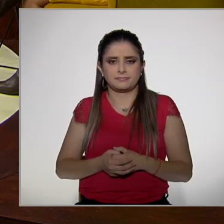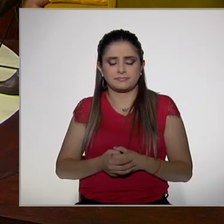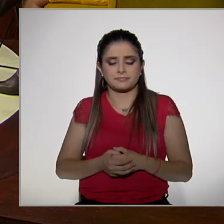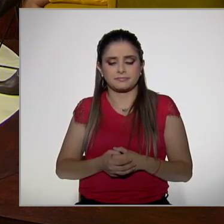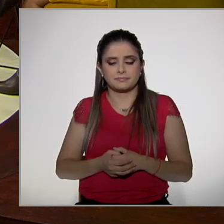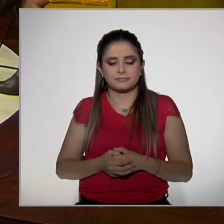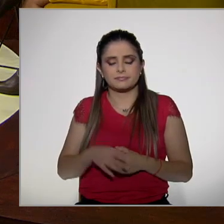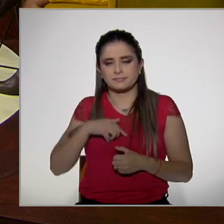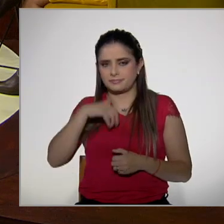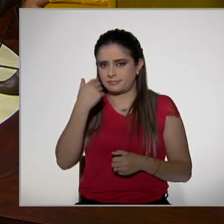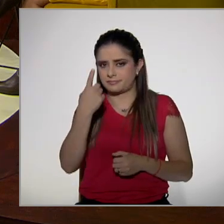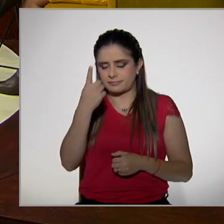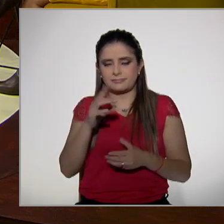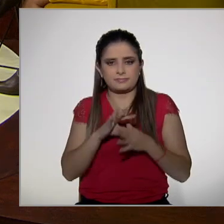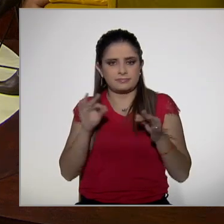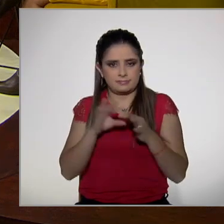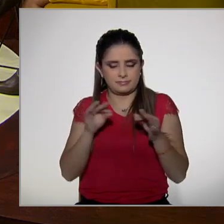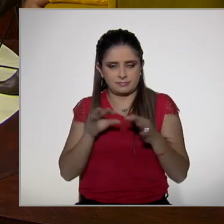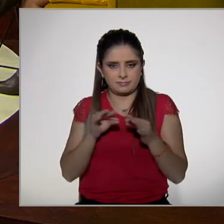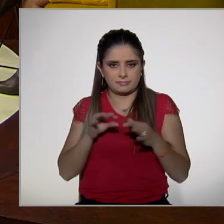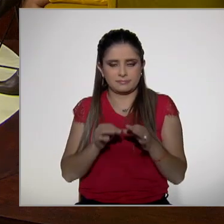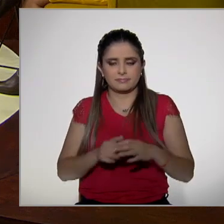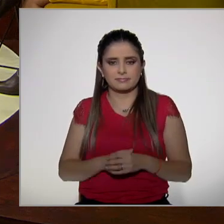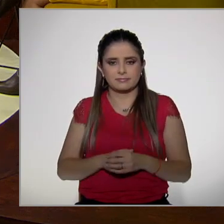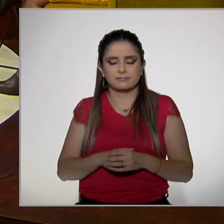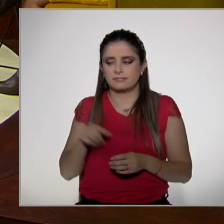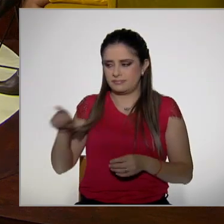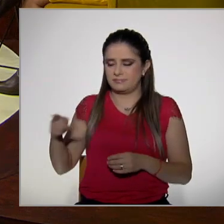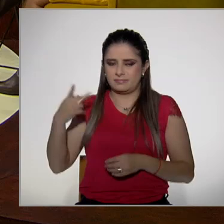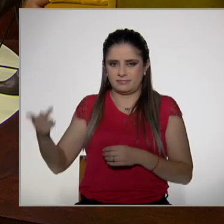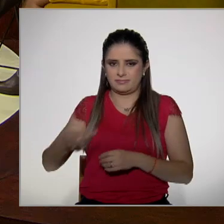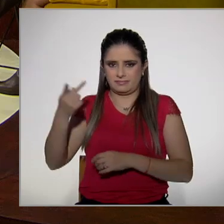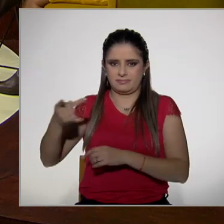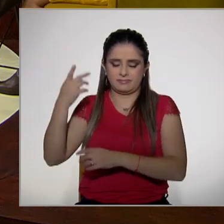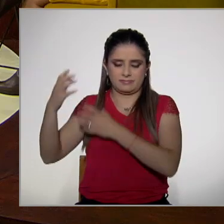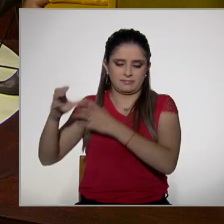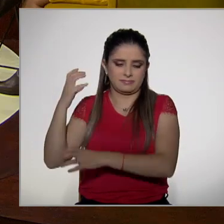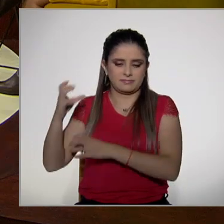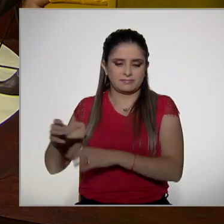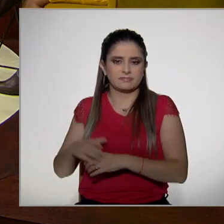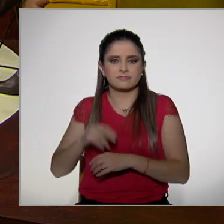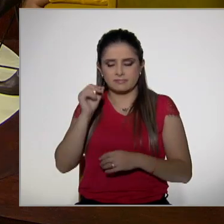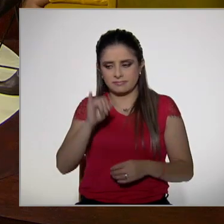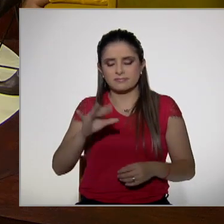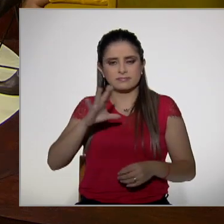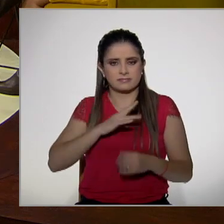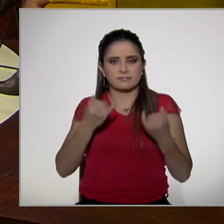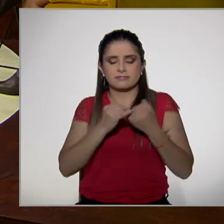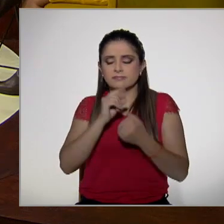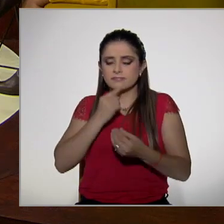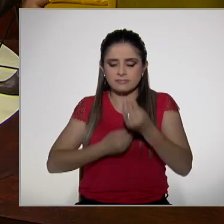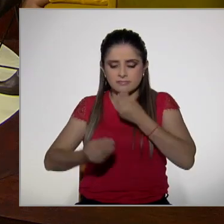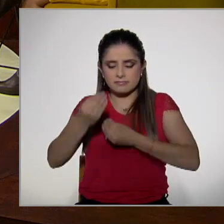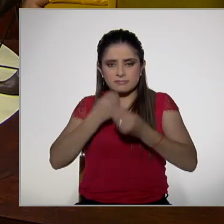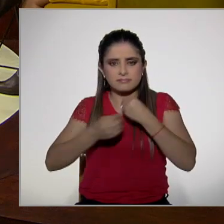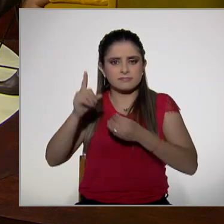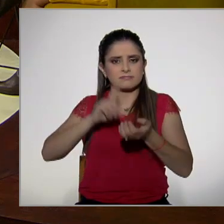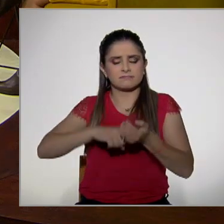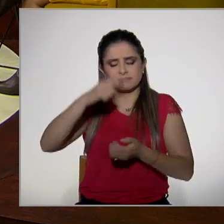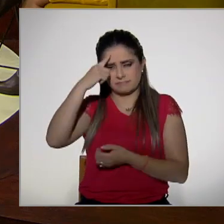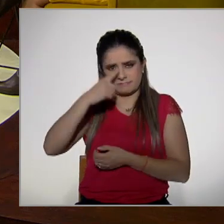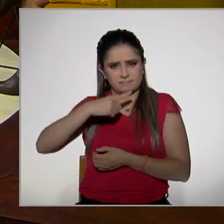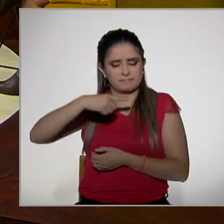agregar no incluso que creo que fue una pregunta del público es existen también alimentos que son facilitadores